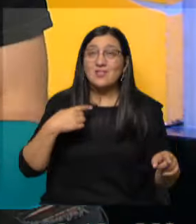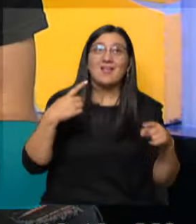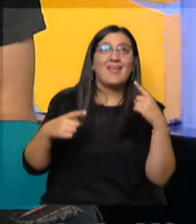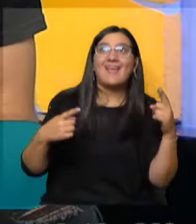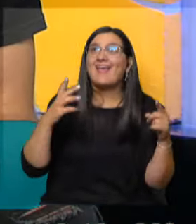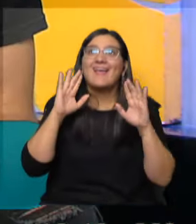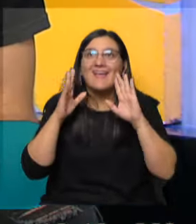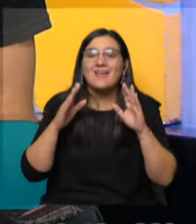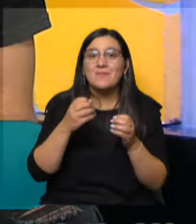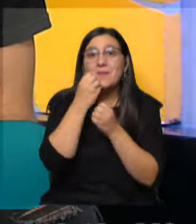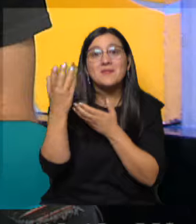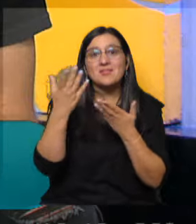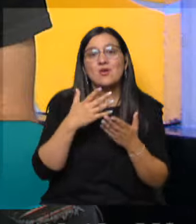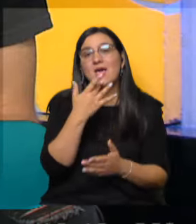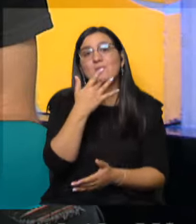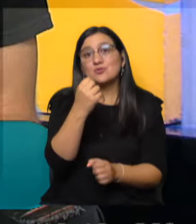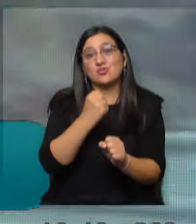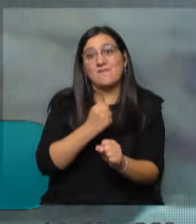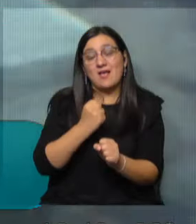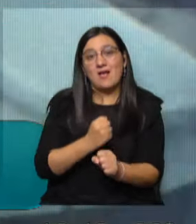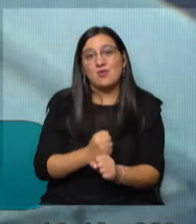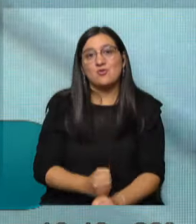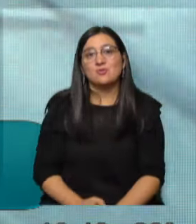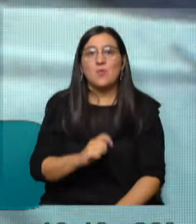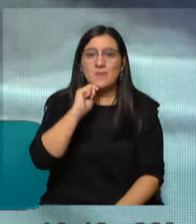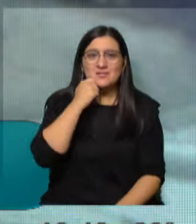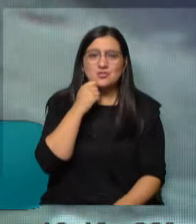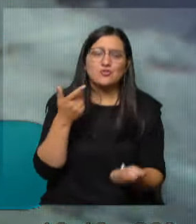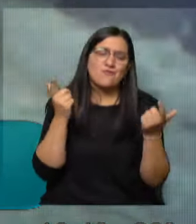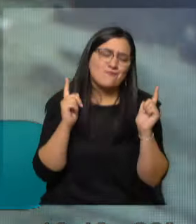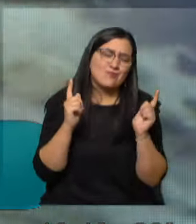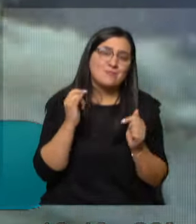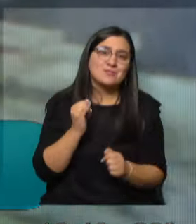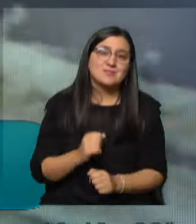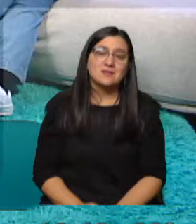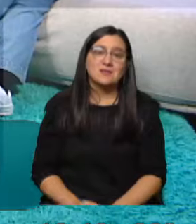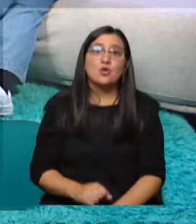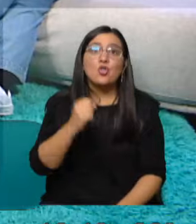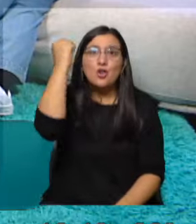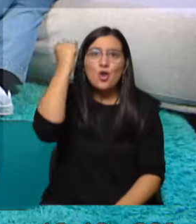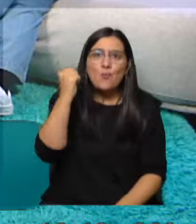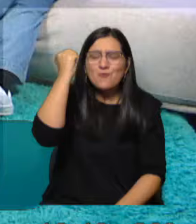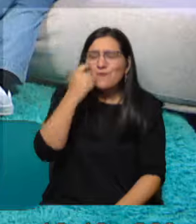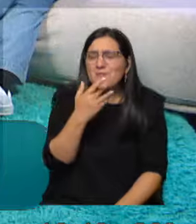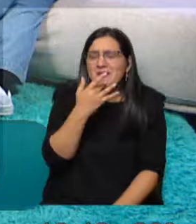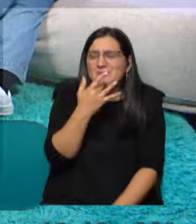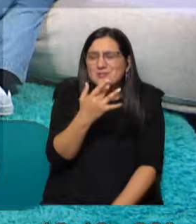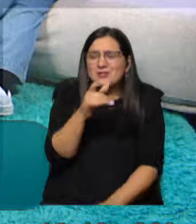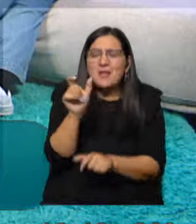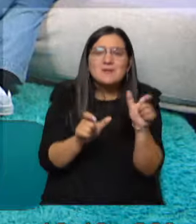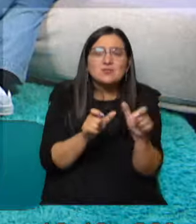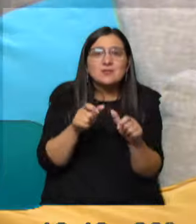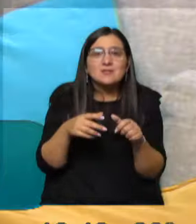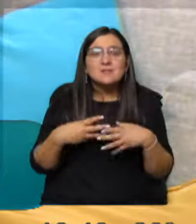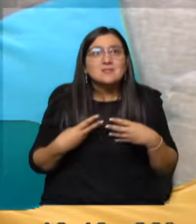bienvenida, hermoso trabajo del día de hoy, hermoso el ómnibus, la pasamos bárbaro. Lo que pasó en el bondi fue maravilloso. Fue como que la gente en un momento